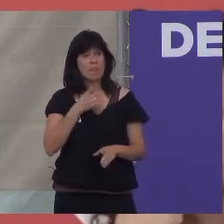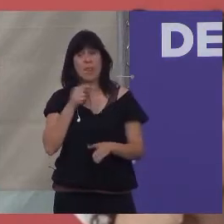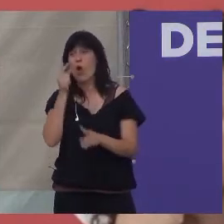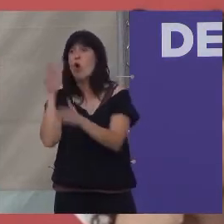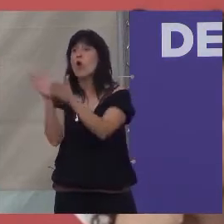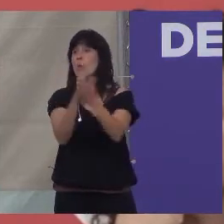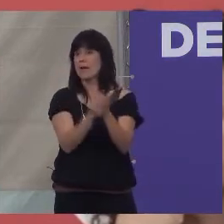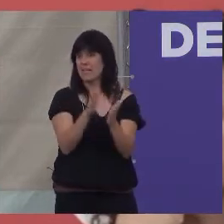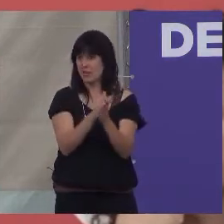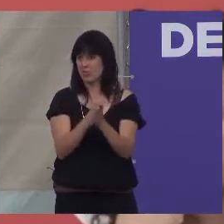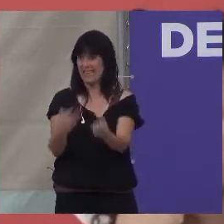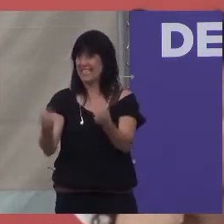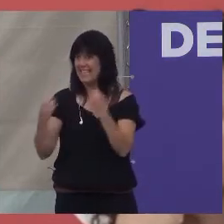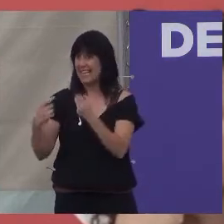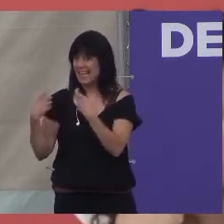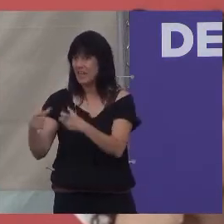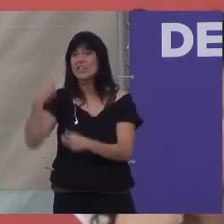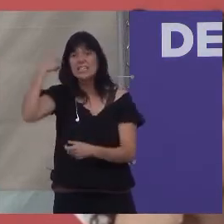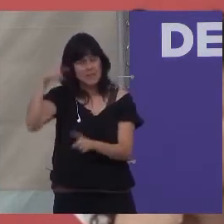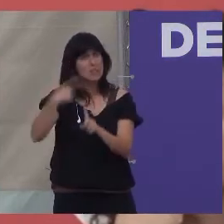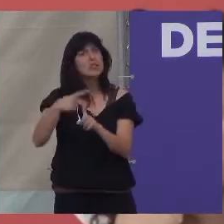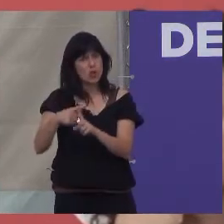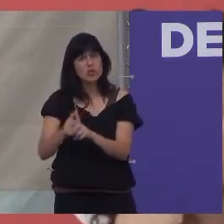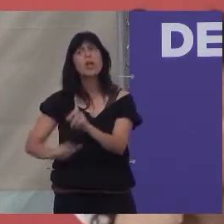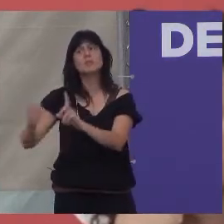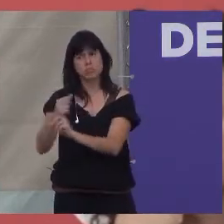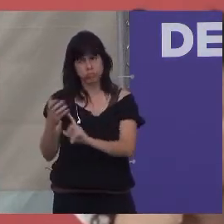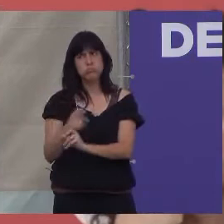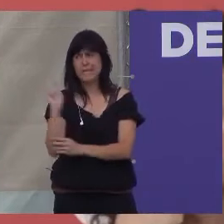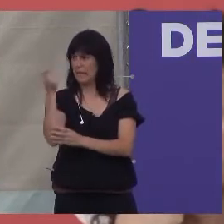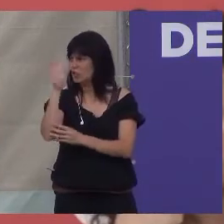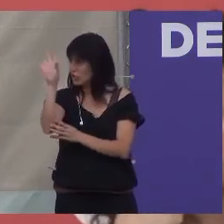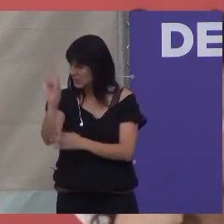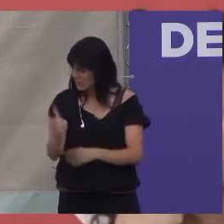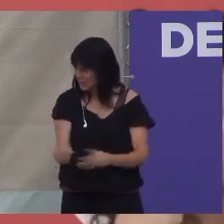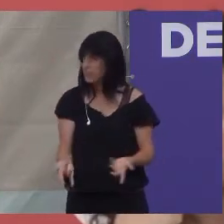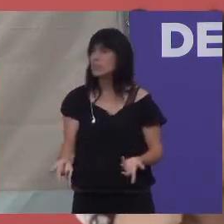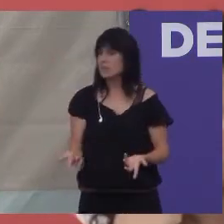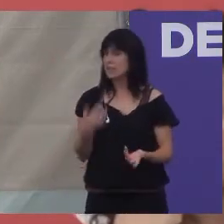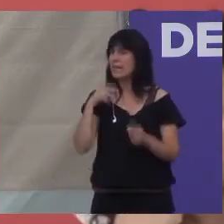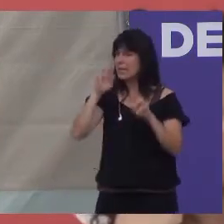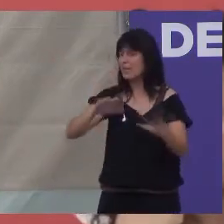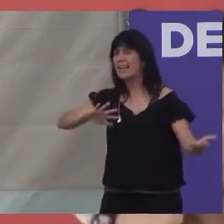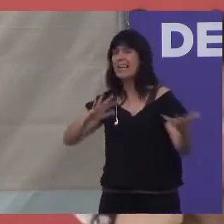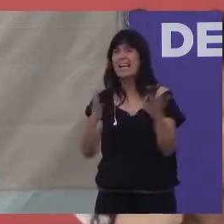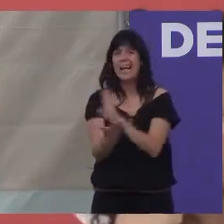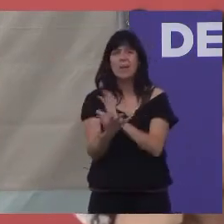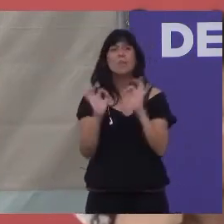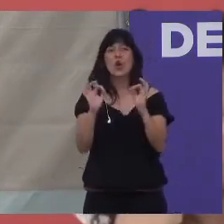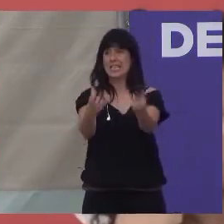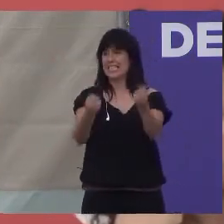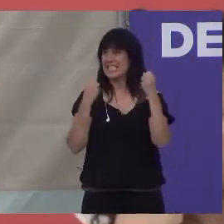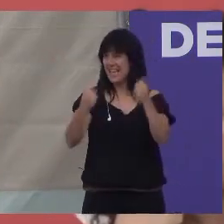Sanidad, que ya sabéis que se han conseguido grandes cosas, se ha revertido, o se está intentando revertir la sanidad, una